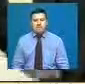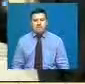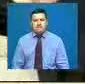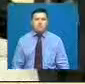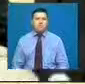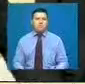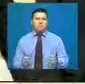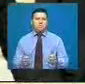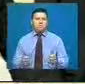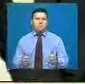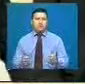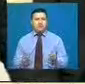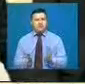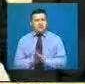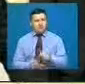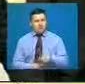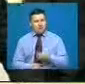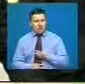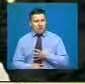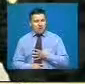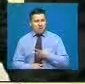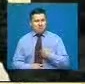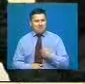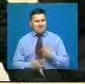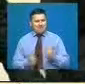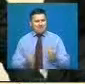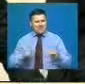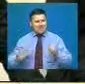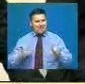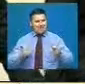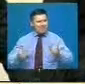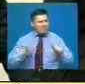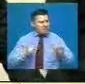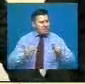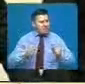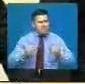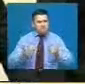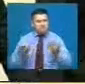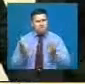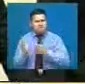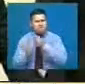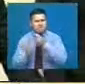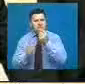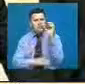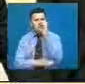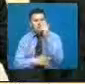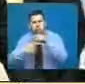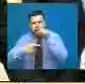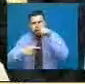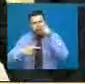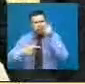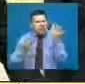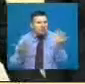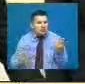Qué bueno que tengamos esta oportunidad para hacer un debate sobre el estado económico del país.